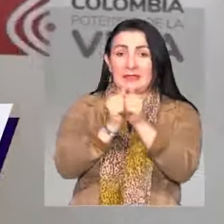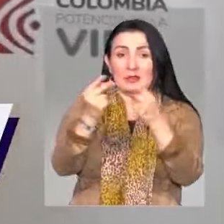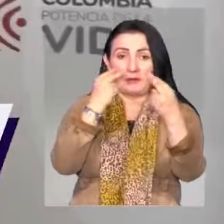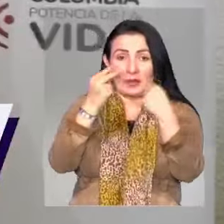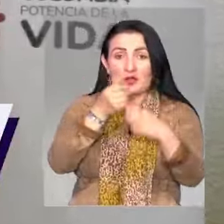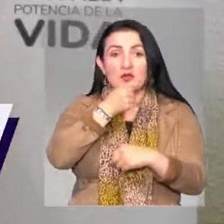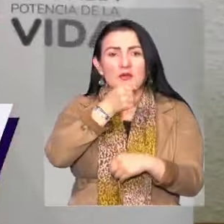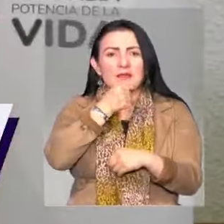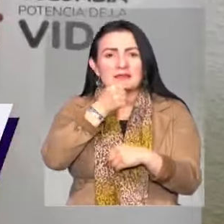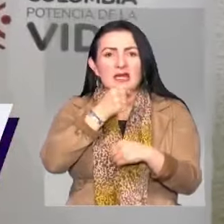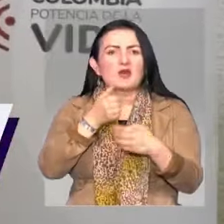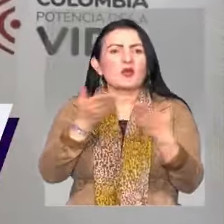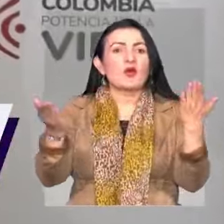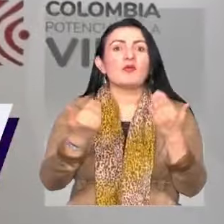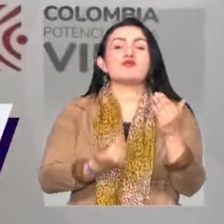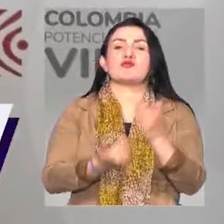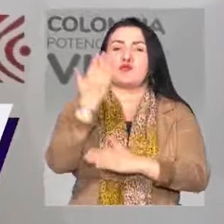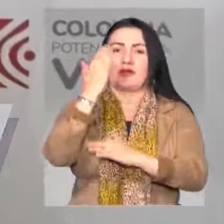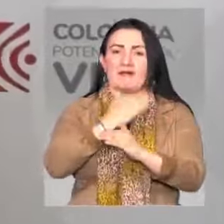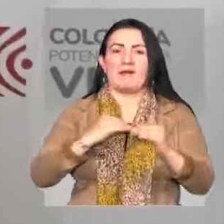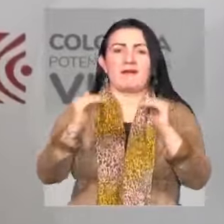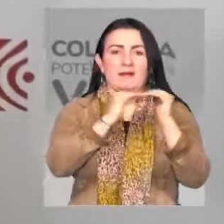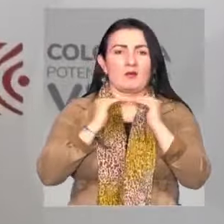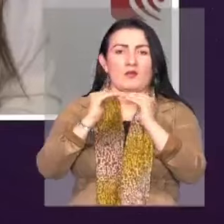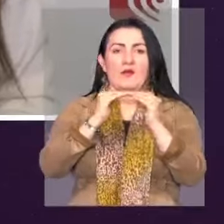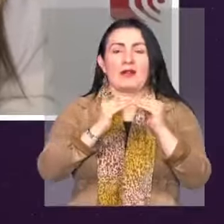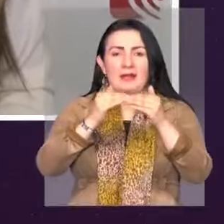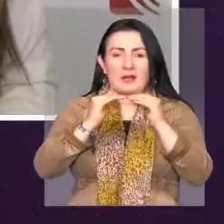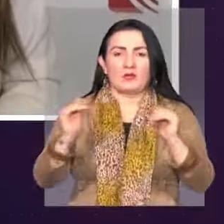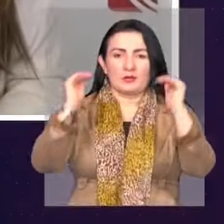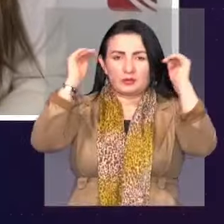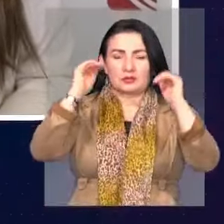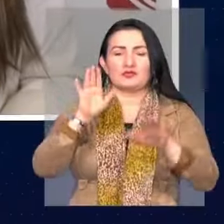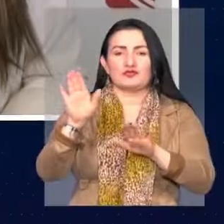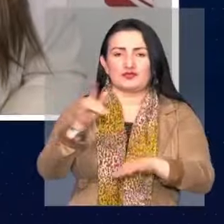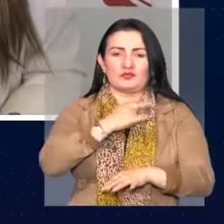las noticias sobre la democratización de la educación superior. Continúe usted con más información en estudio.